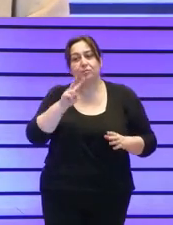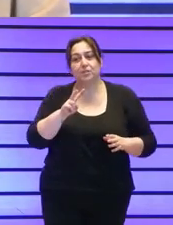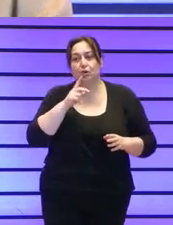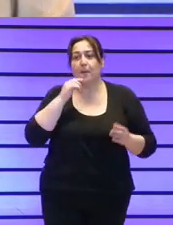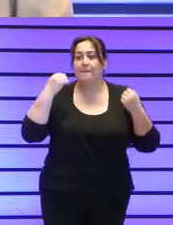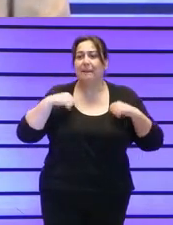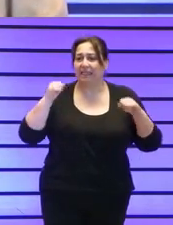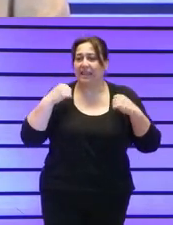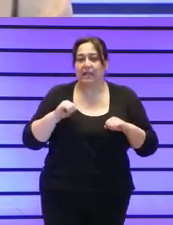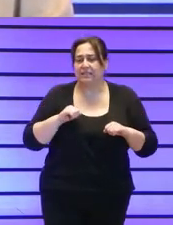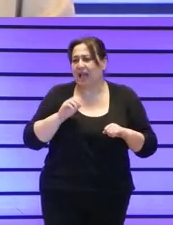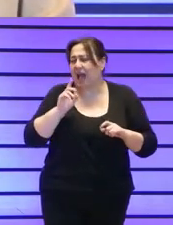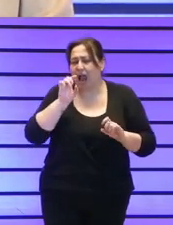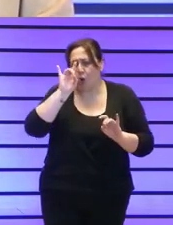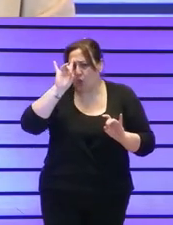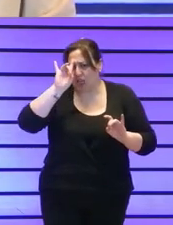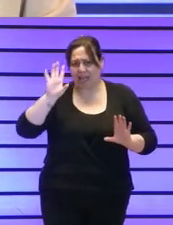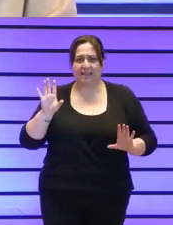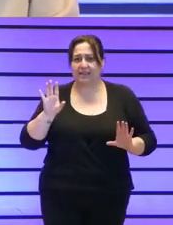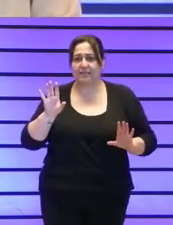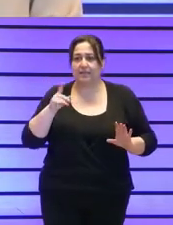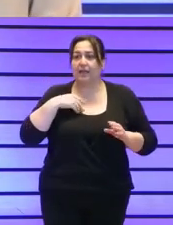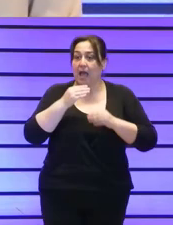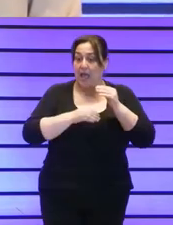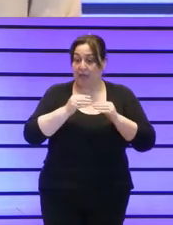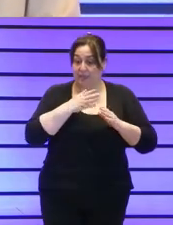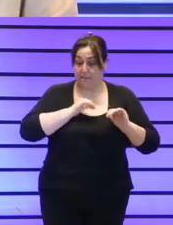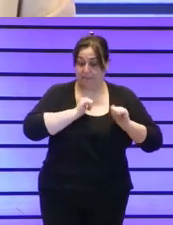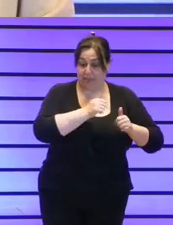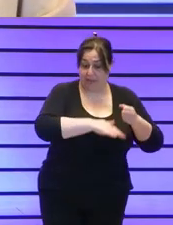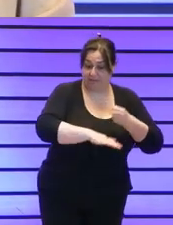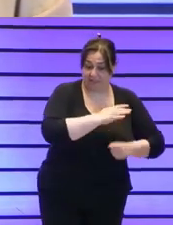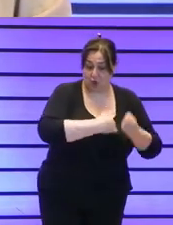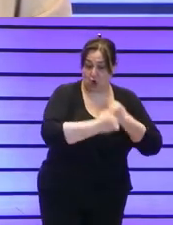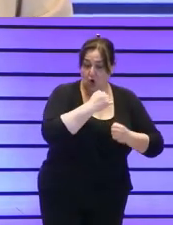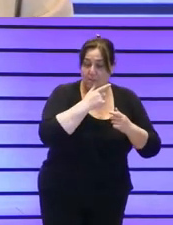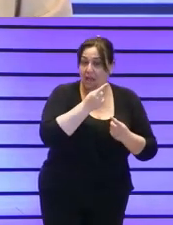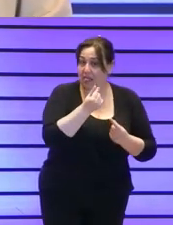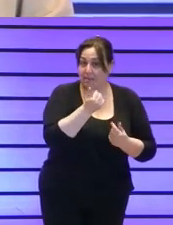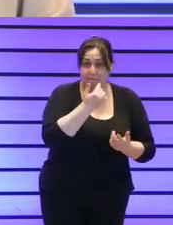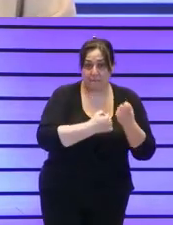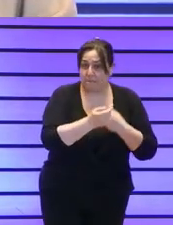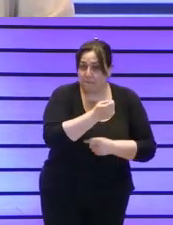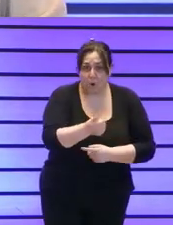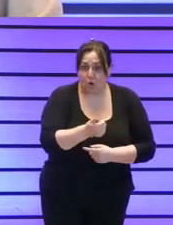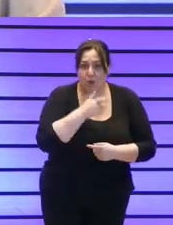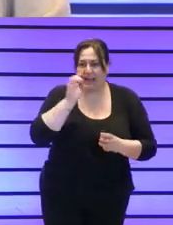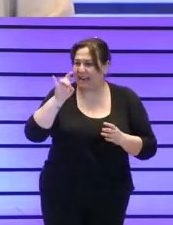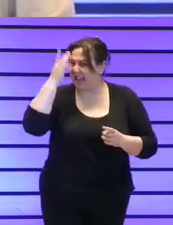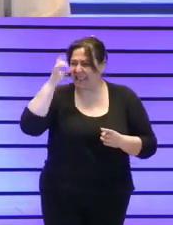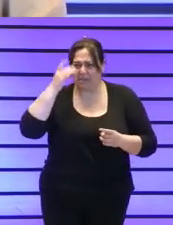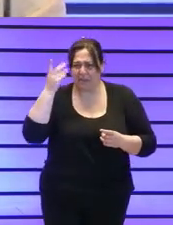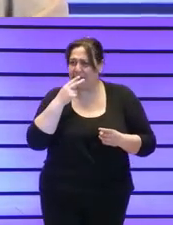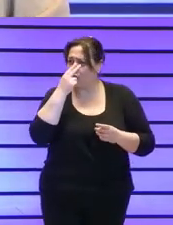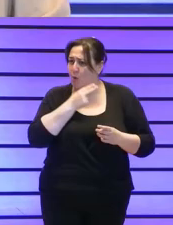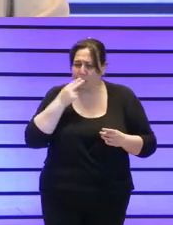prácticas alucinantes hechas desde la economía de la escasez y con una creatividad y una implicación, un compromiso y sobre